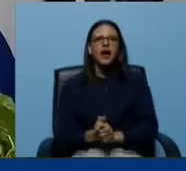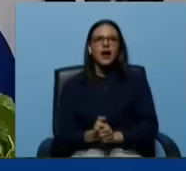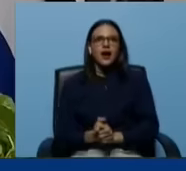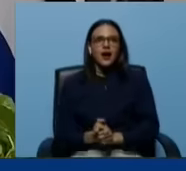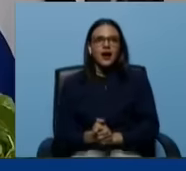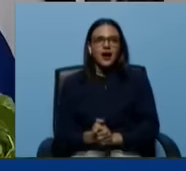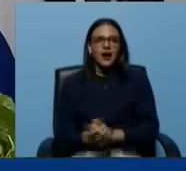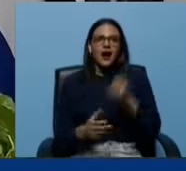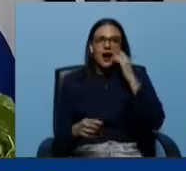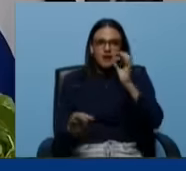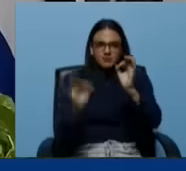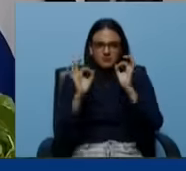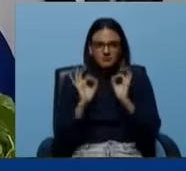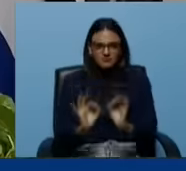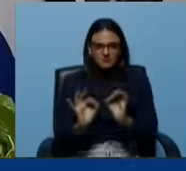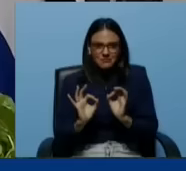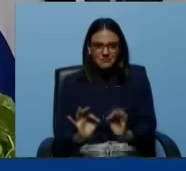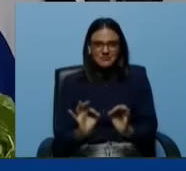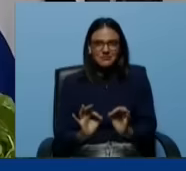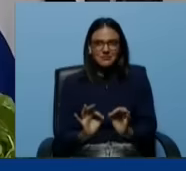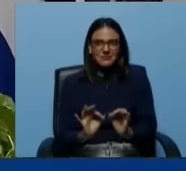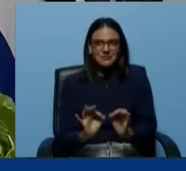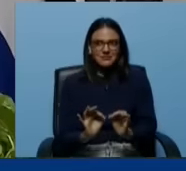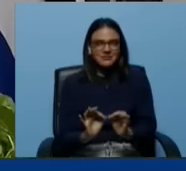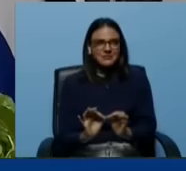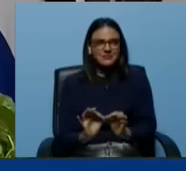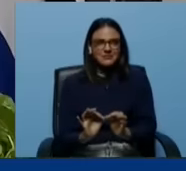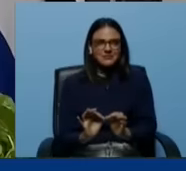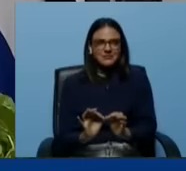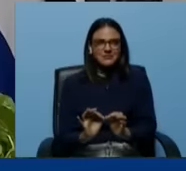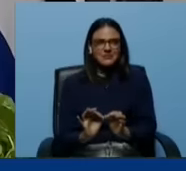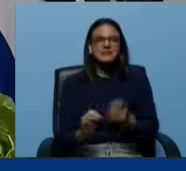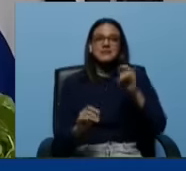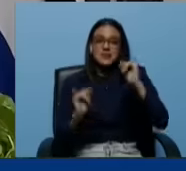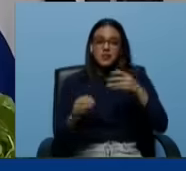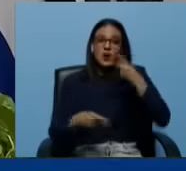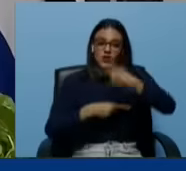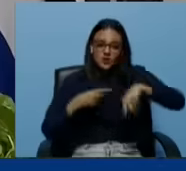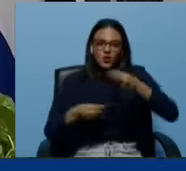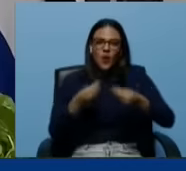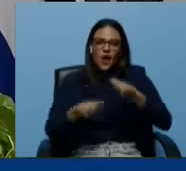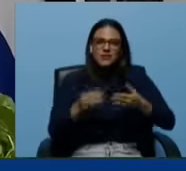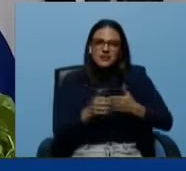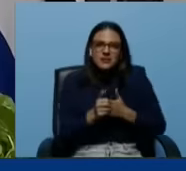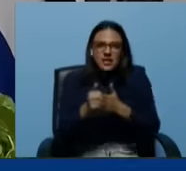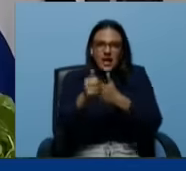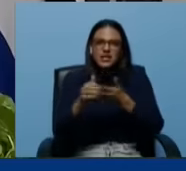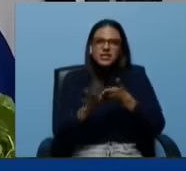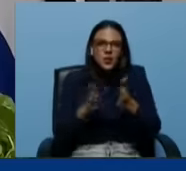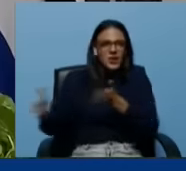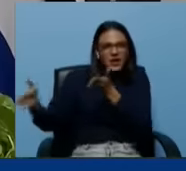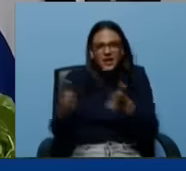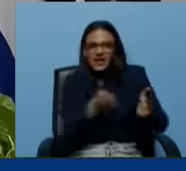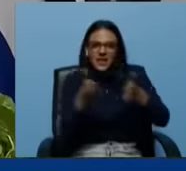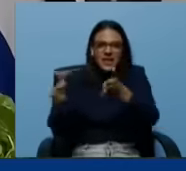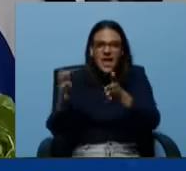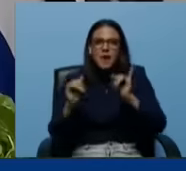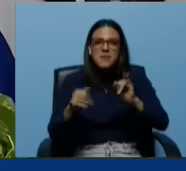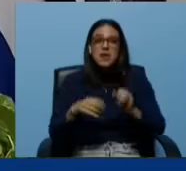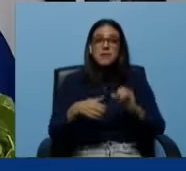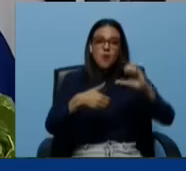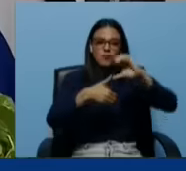Asimismo, que el principio cardinal que debe guiar el ALBA es